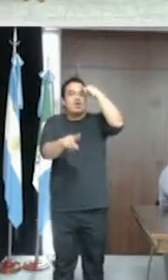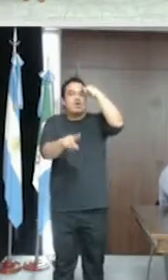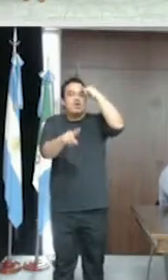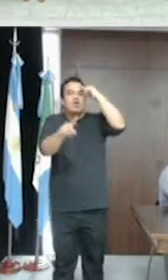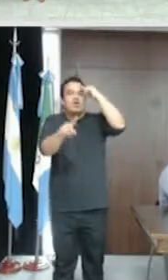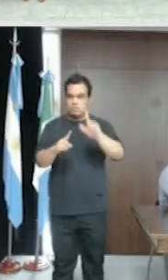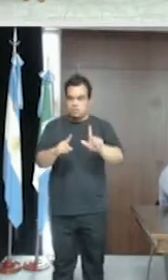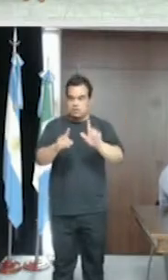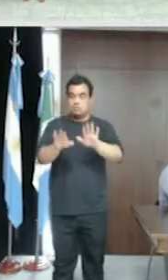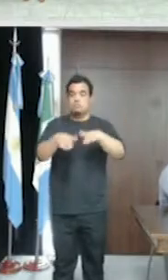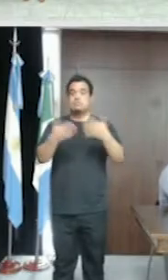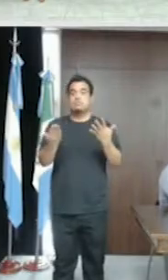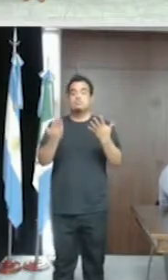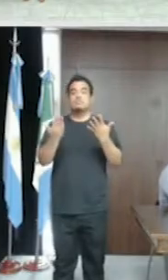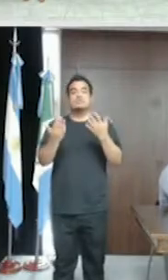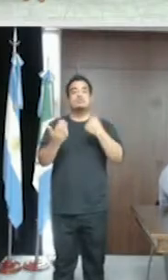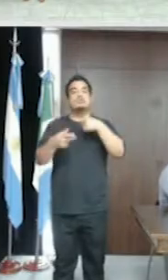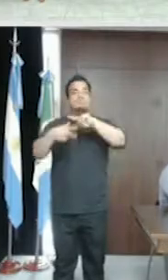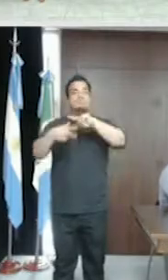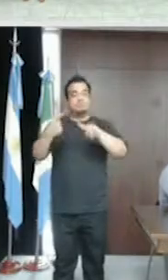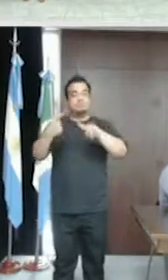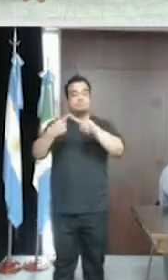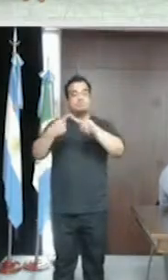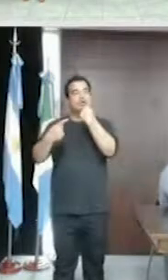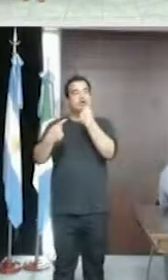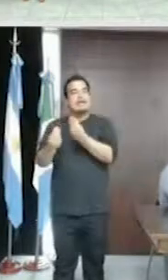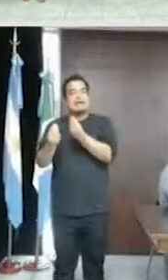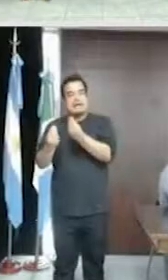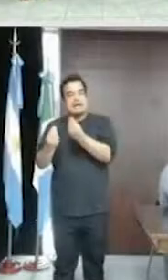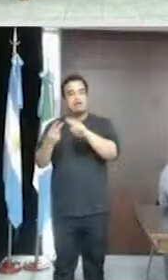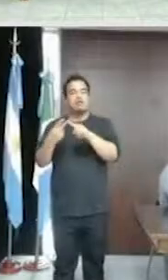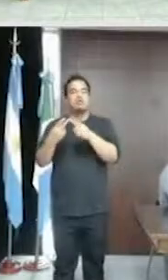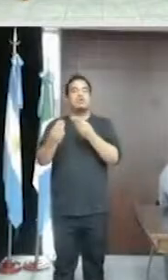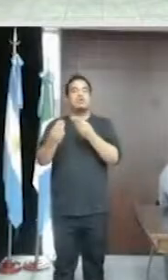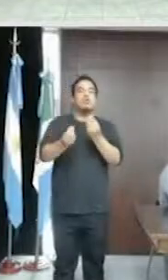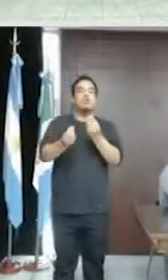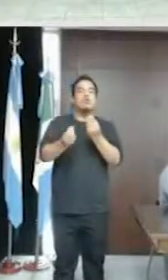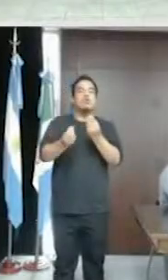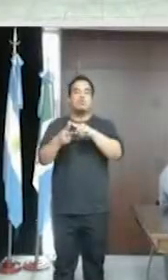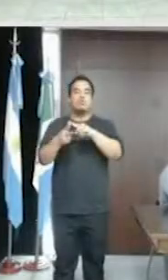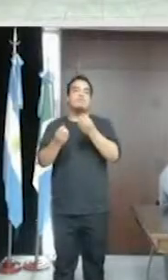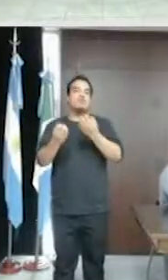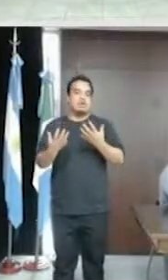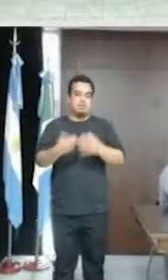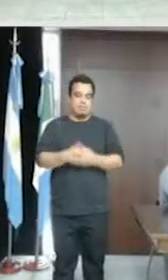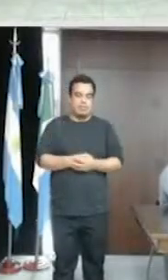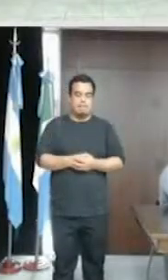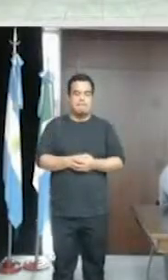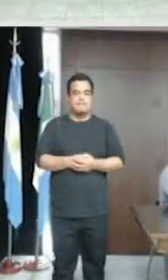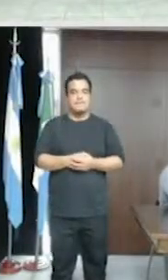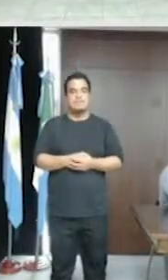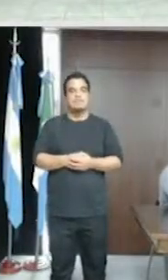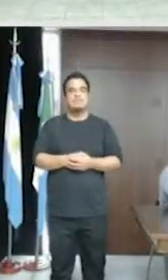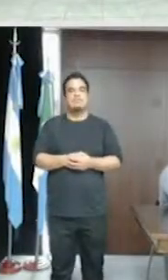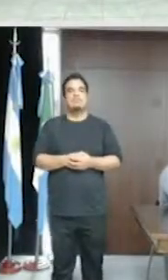¿qué hago? ¿Cómo lo hago? ¿Y para qué lo hago? Y no ser tan autómata. La que sigue. Bueno, programa de actividades